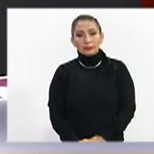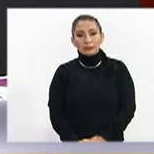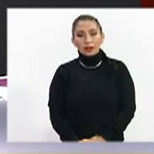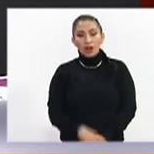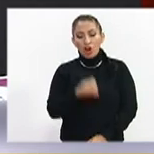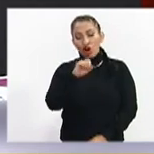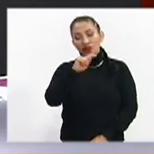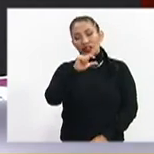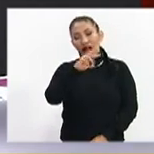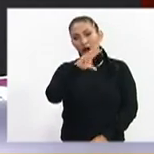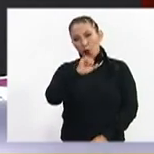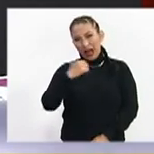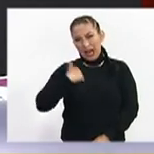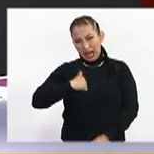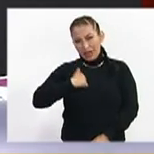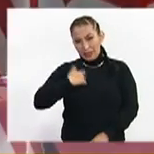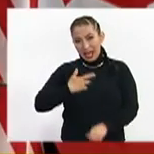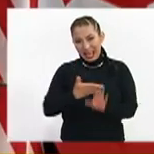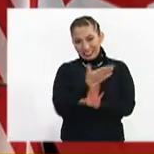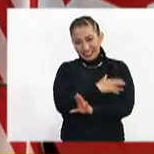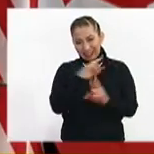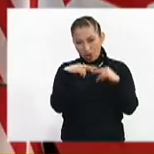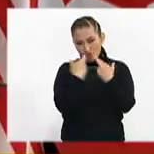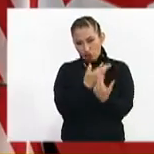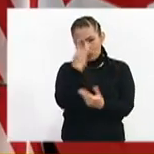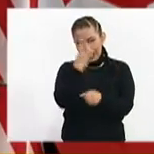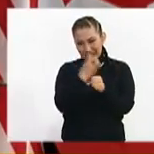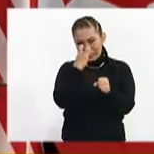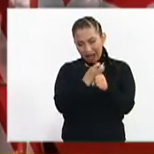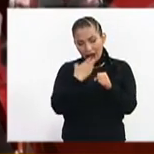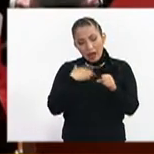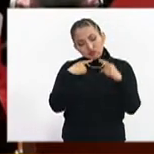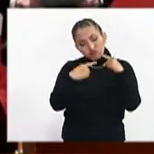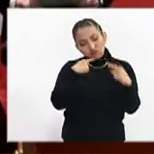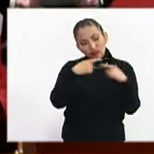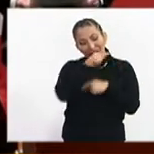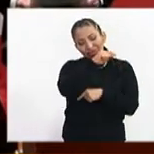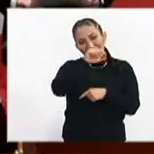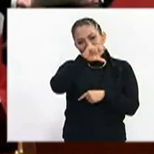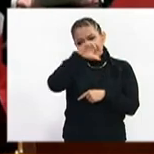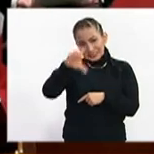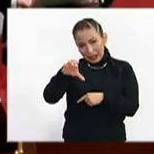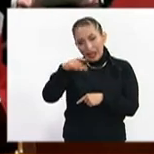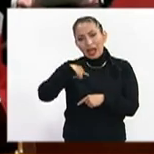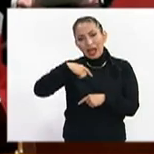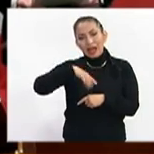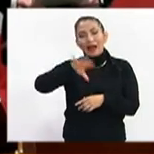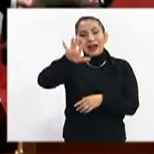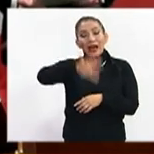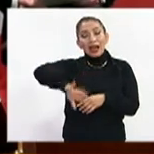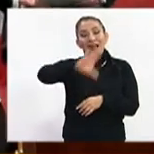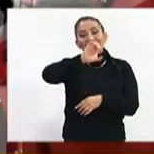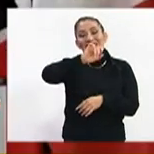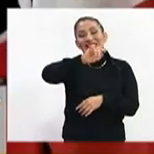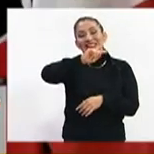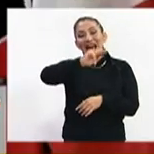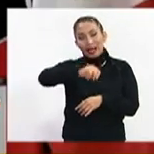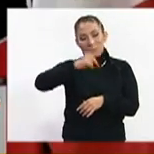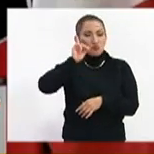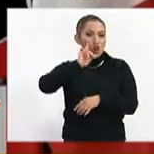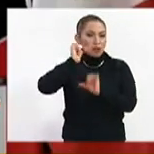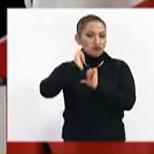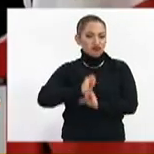Desde Ottawa, en Canadá, donde se llevó a cabo la tercera ronda de negociación del Tratado de Libre Comercio, de América del Norte, Chrystia Freeland,